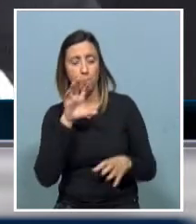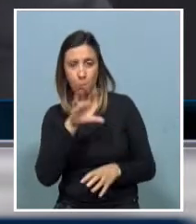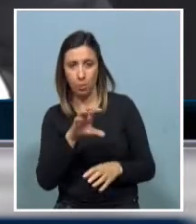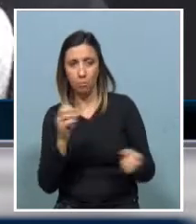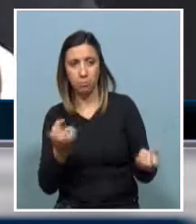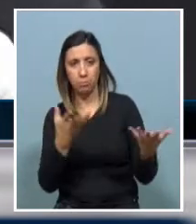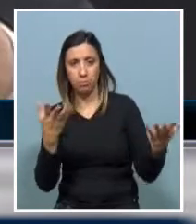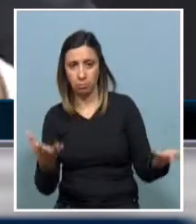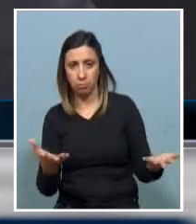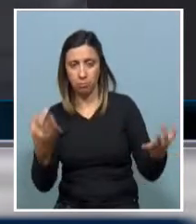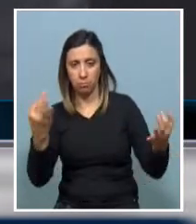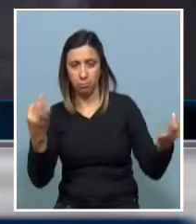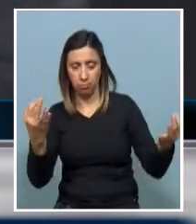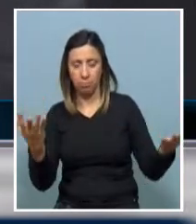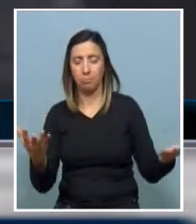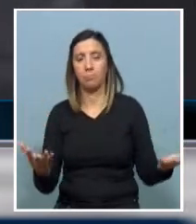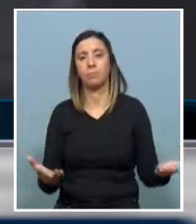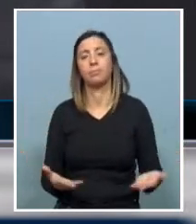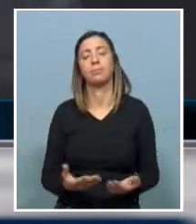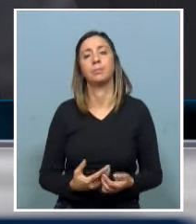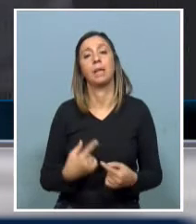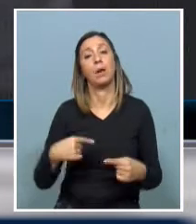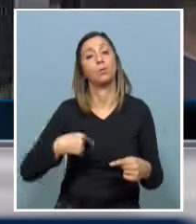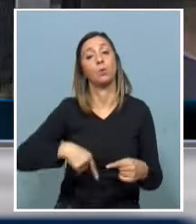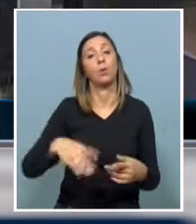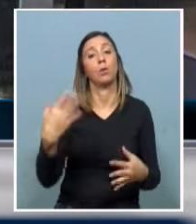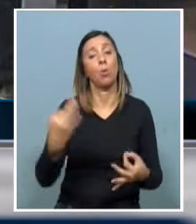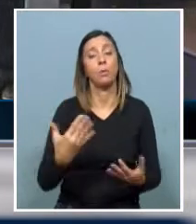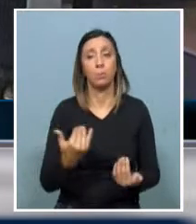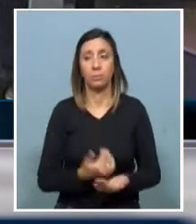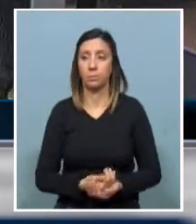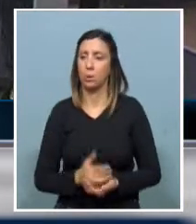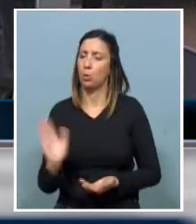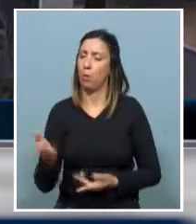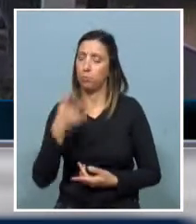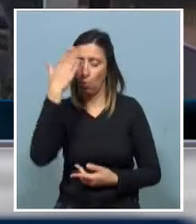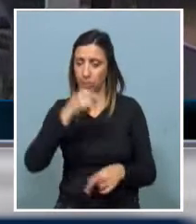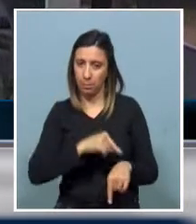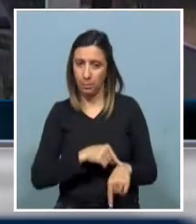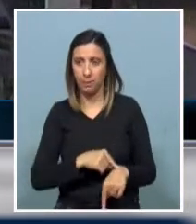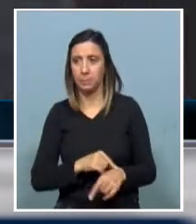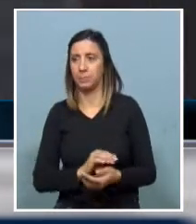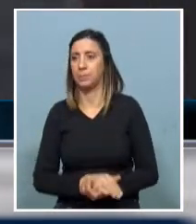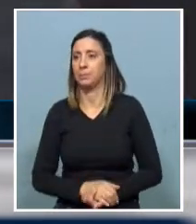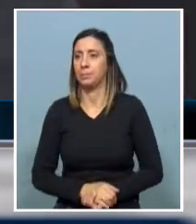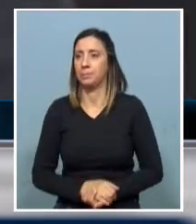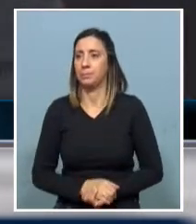en crecimiento, firme, sólida, para enfrentar los desafíos que nos tocan. Muy bien, Amitrano, metió todo en el último minutito. Bueno, perdón